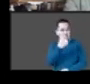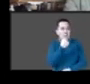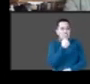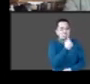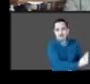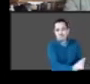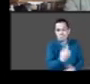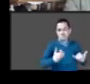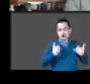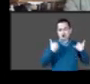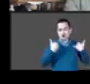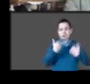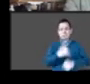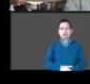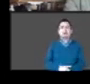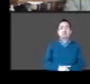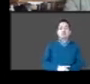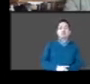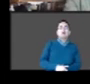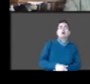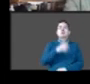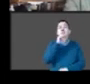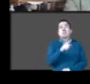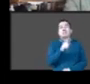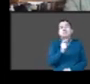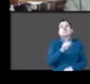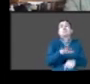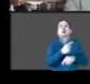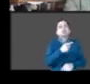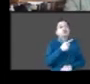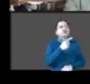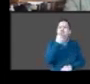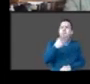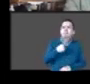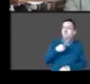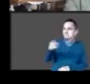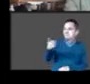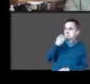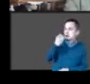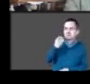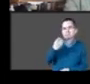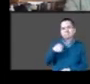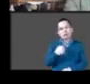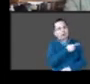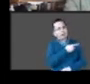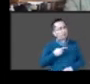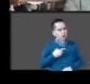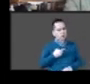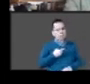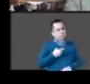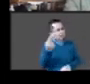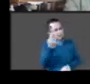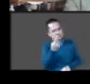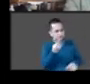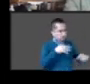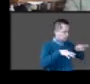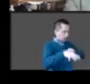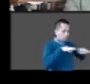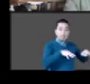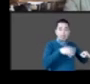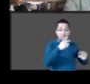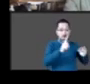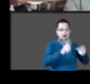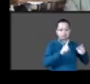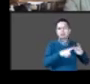el tema de por trabajo por la necesidad de trabajar pues se coloca en segundo término en segunda importancia